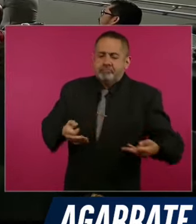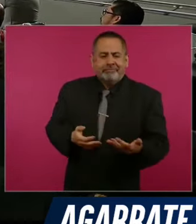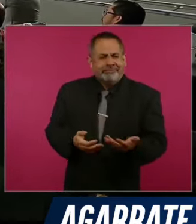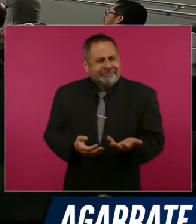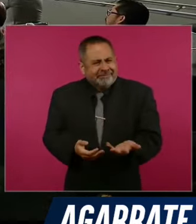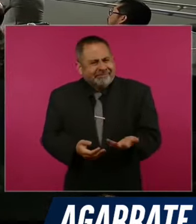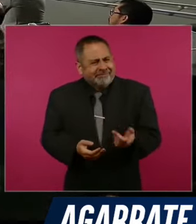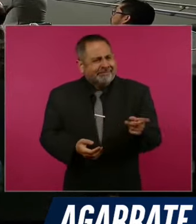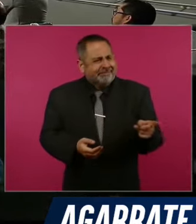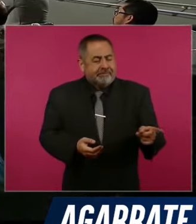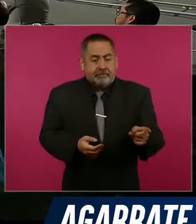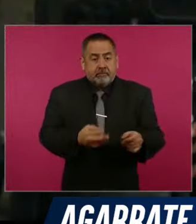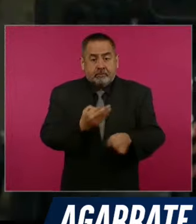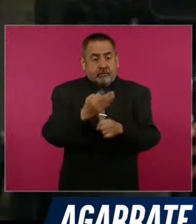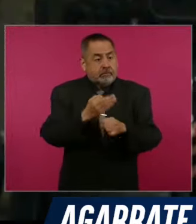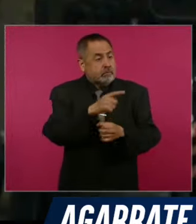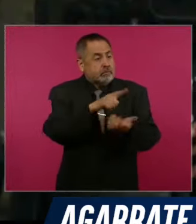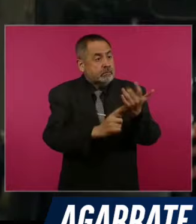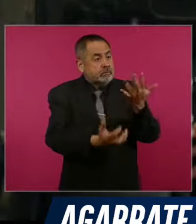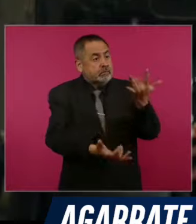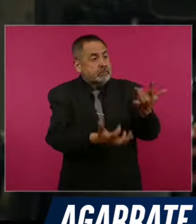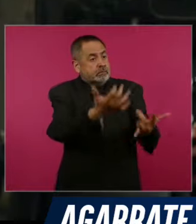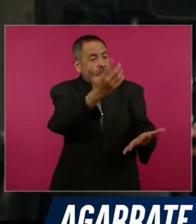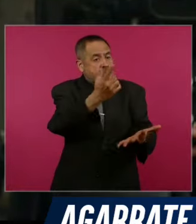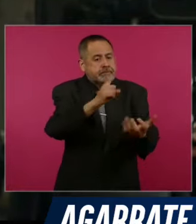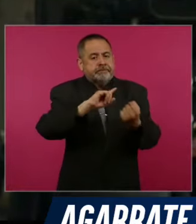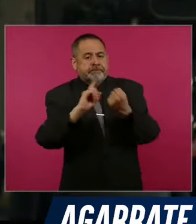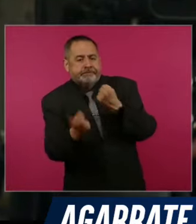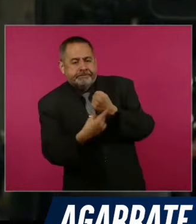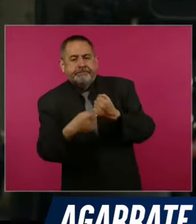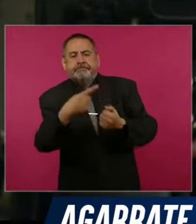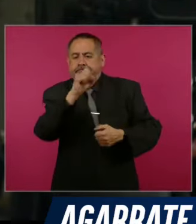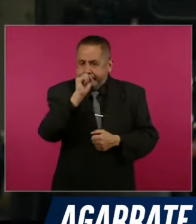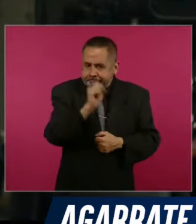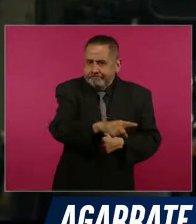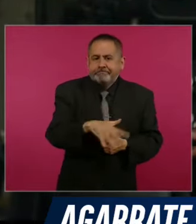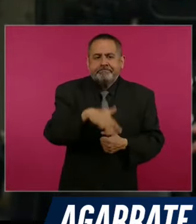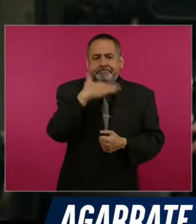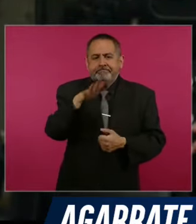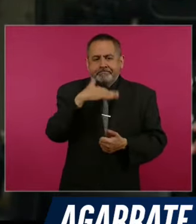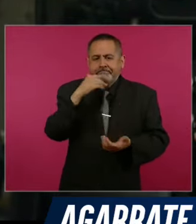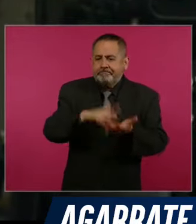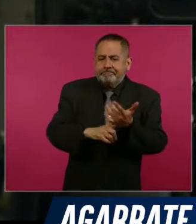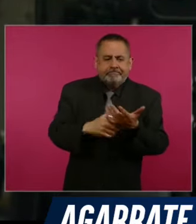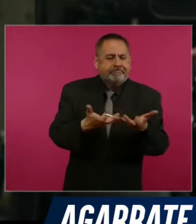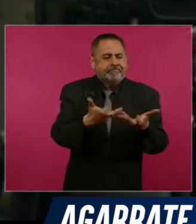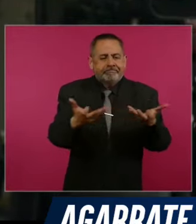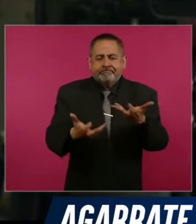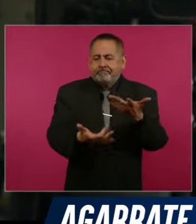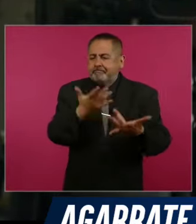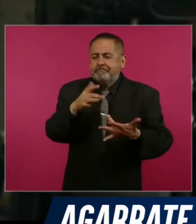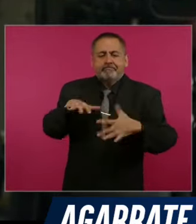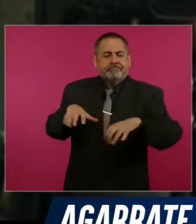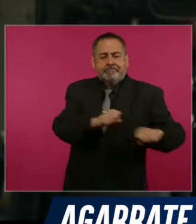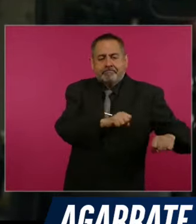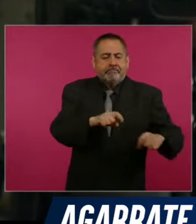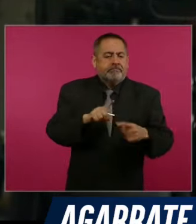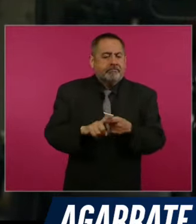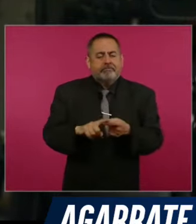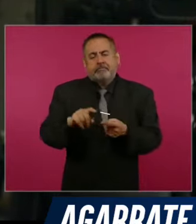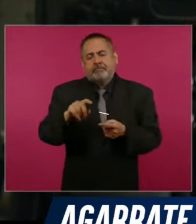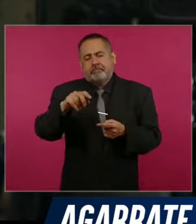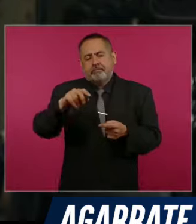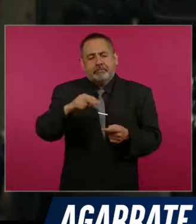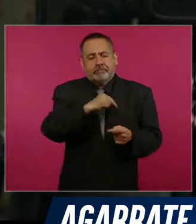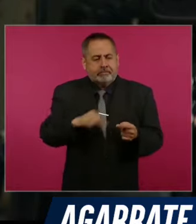incendios en realidad están destapando insisto un cártel inmobiliario que opera en Atizapán jilotzingo Naucalpan Y Valle de Bravo que